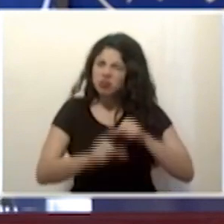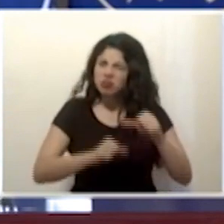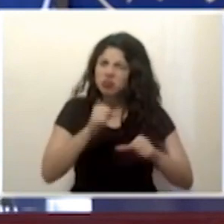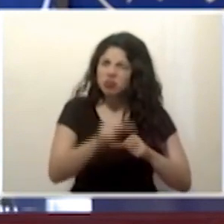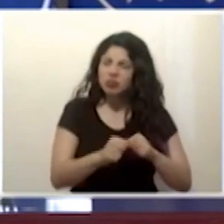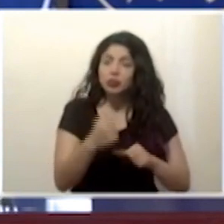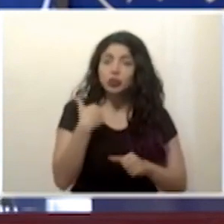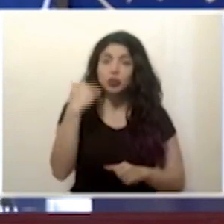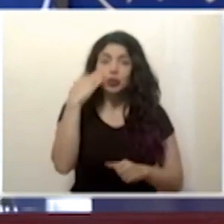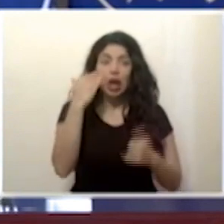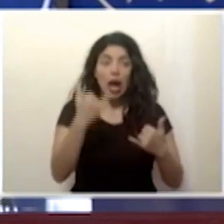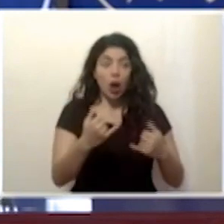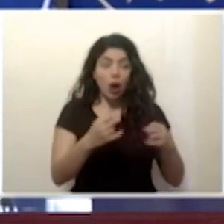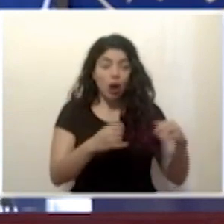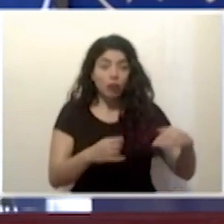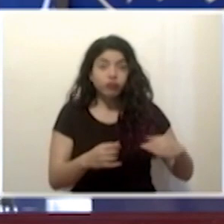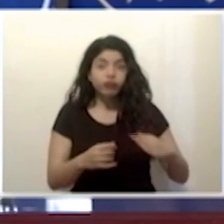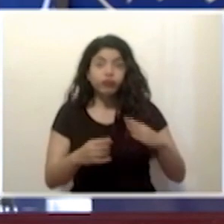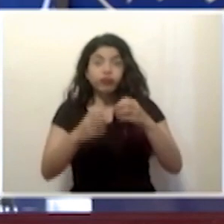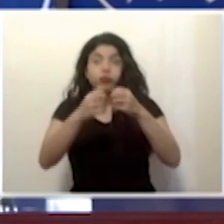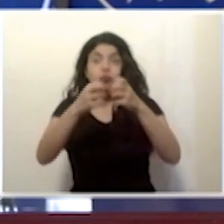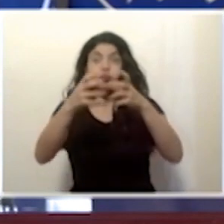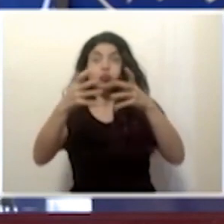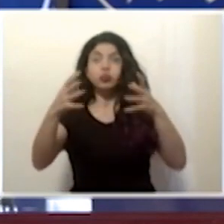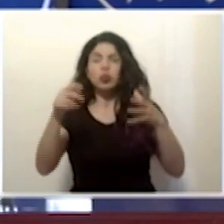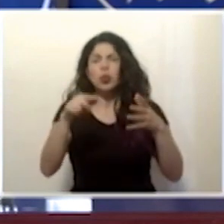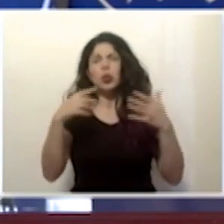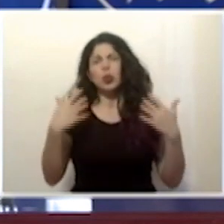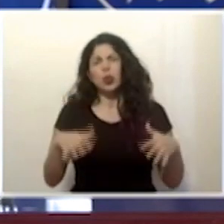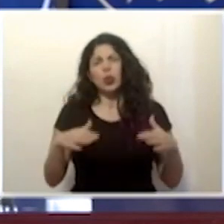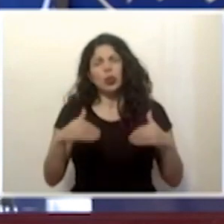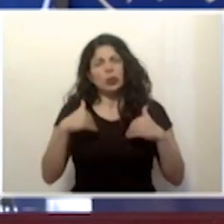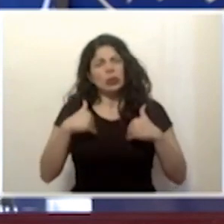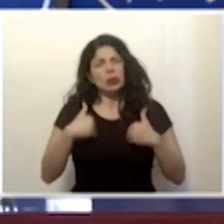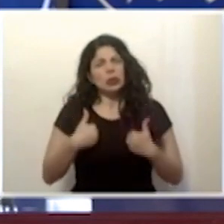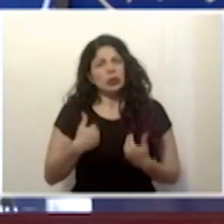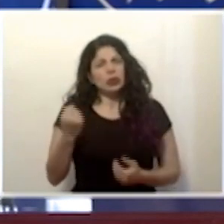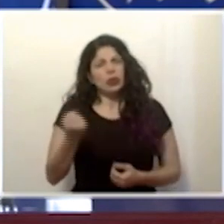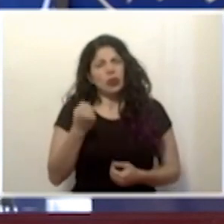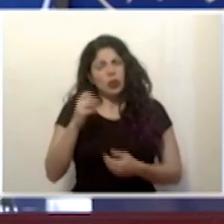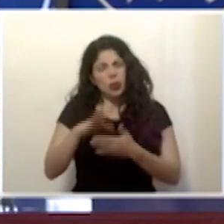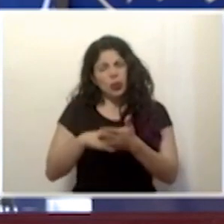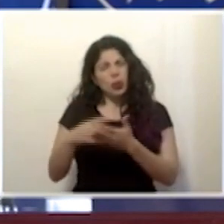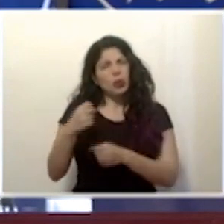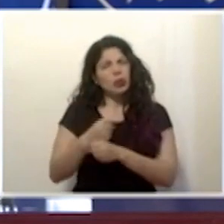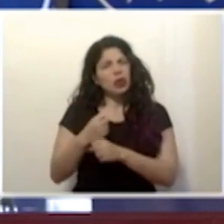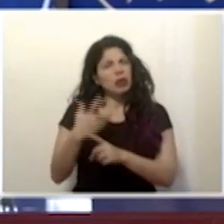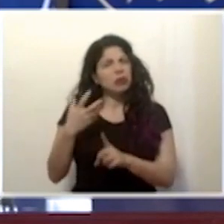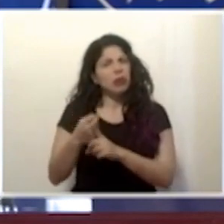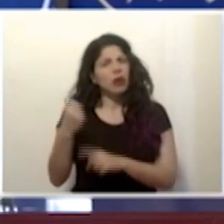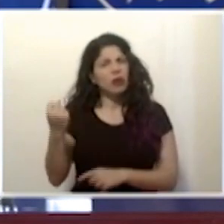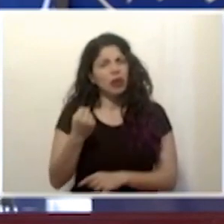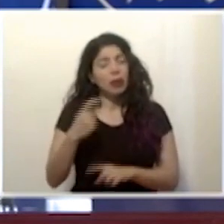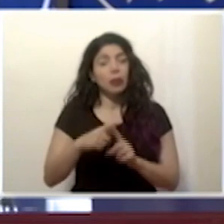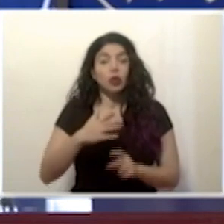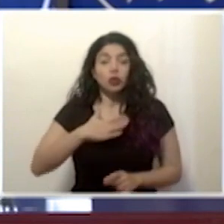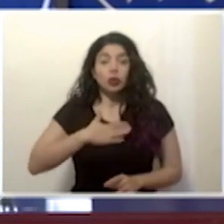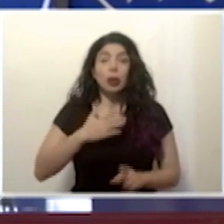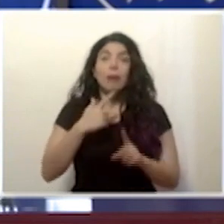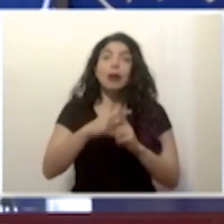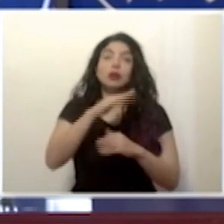esta ola con este aumento de casos ha sido bastante extenuante a nivel de jornadas, pero yo y el pueblo de Costa